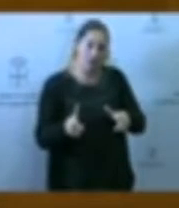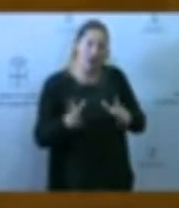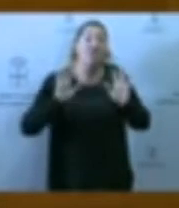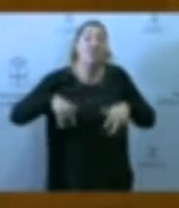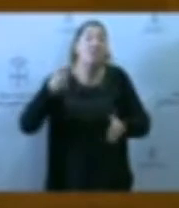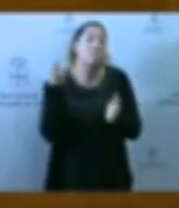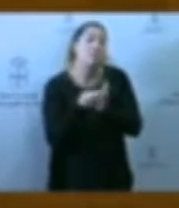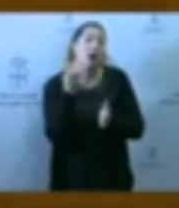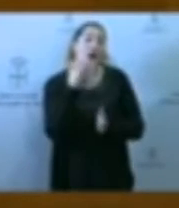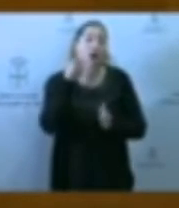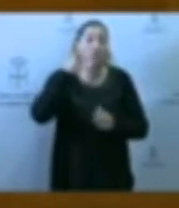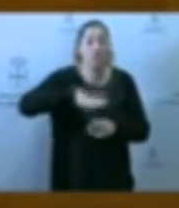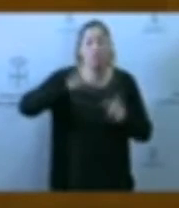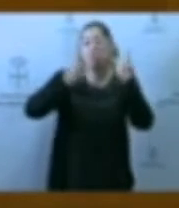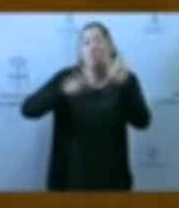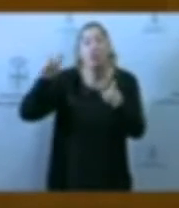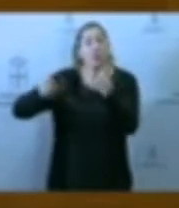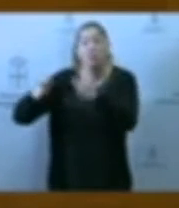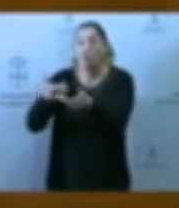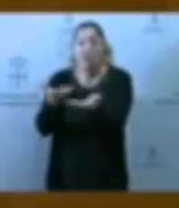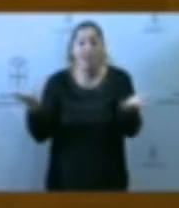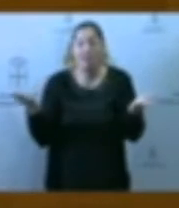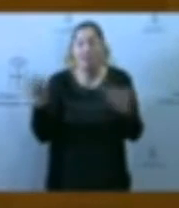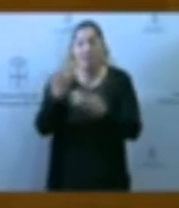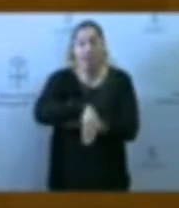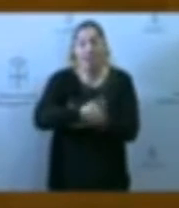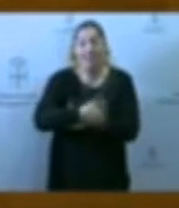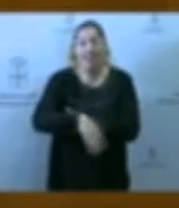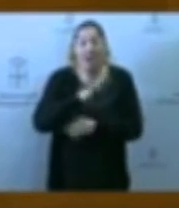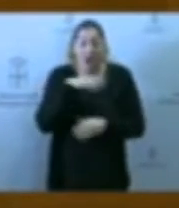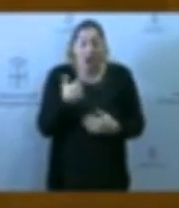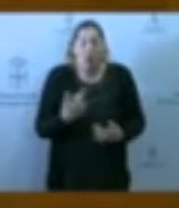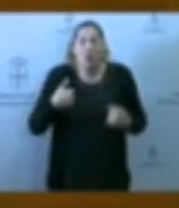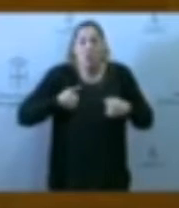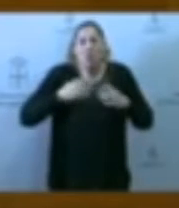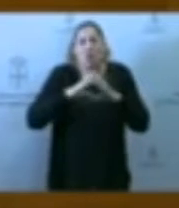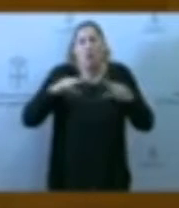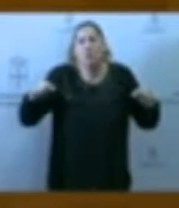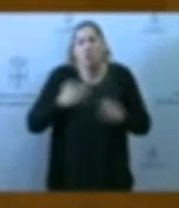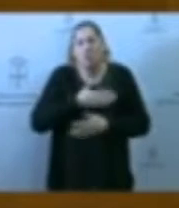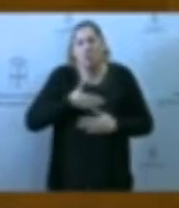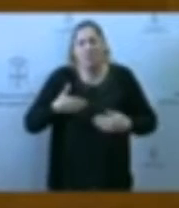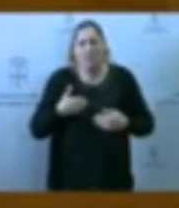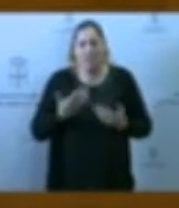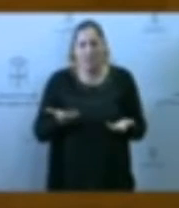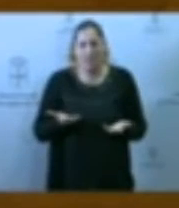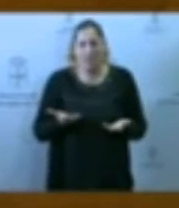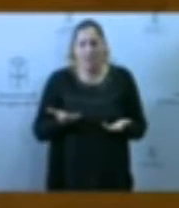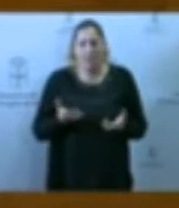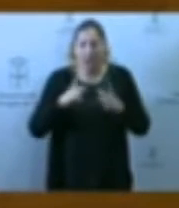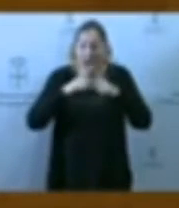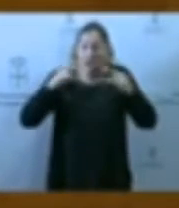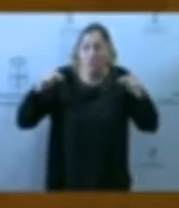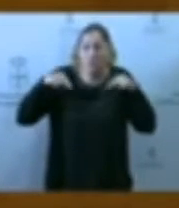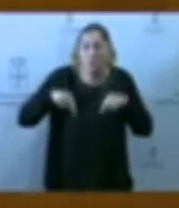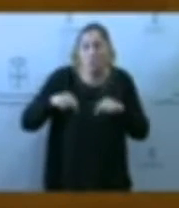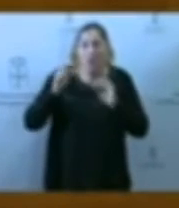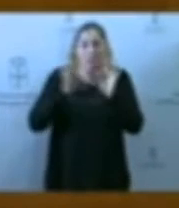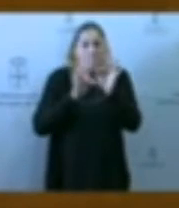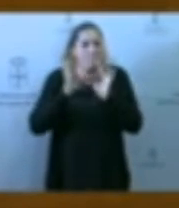Pero lo más grave de todo esto es que yo ahora me quiero centrar en Asturias. Y en Asturias, donde la medida tiene